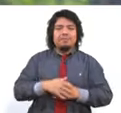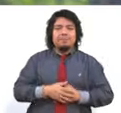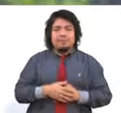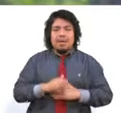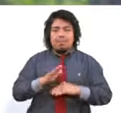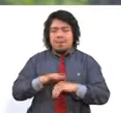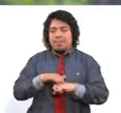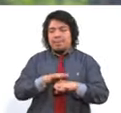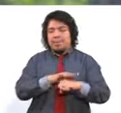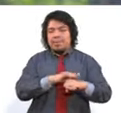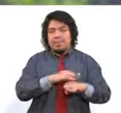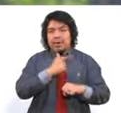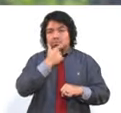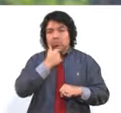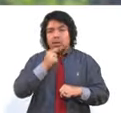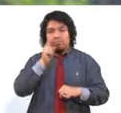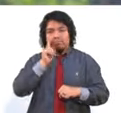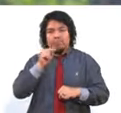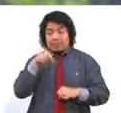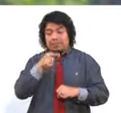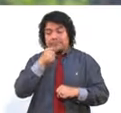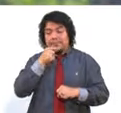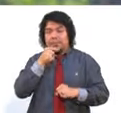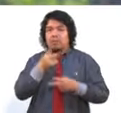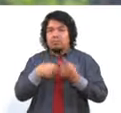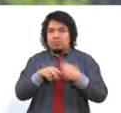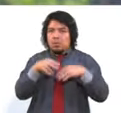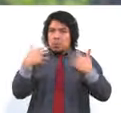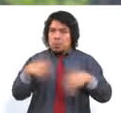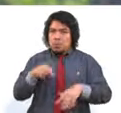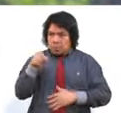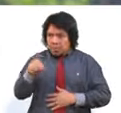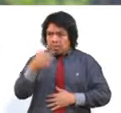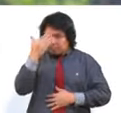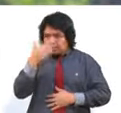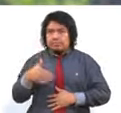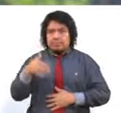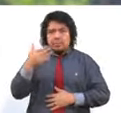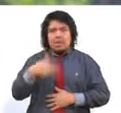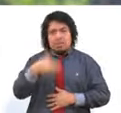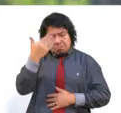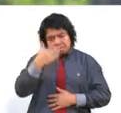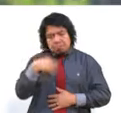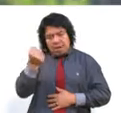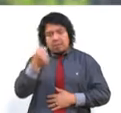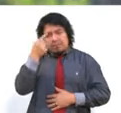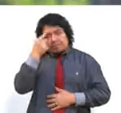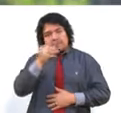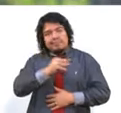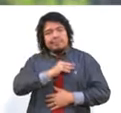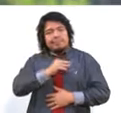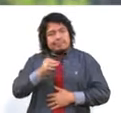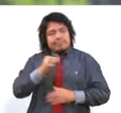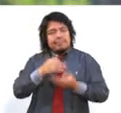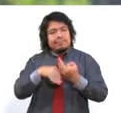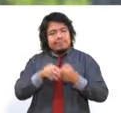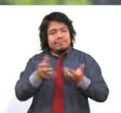más elementos, hombres y mujeres muy preparados, que realizan acciones que